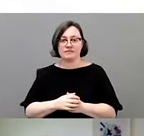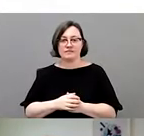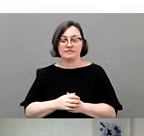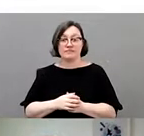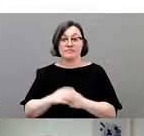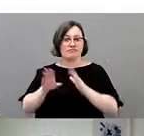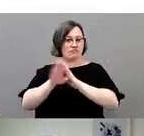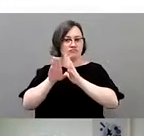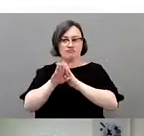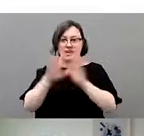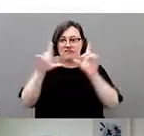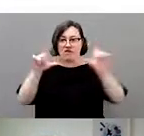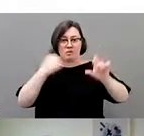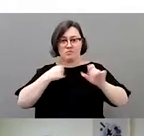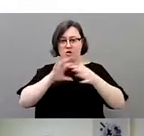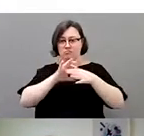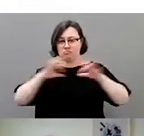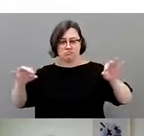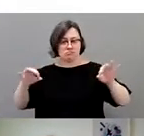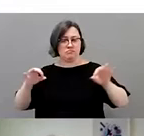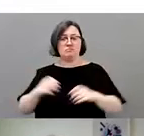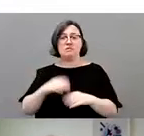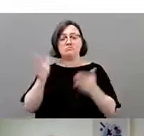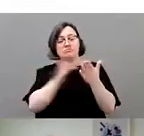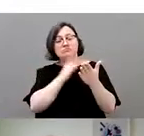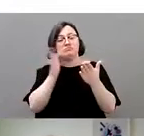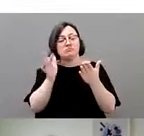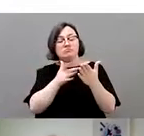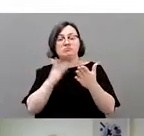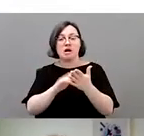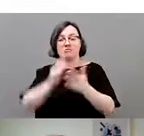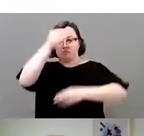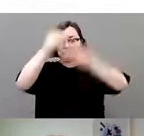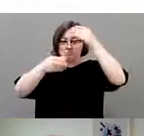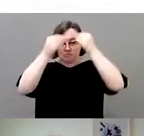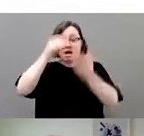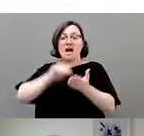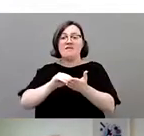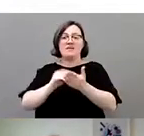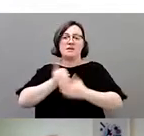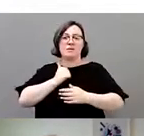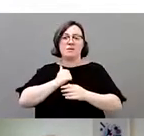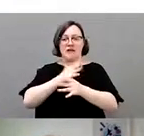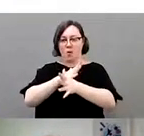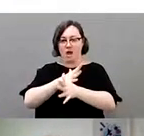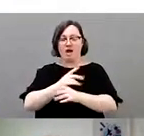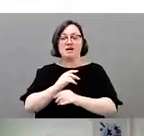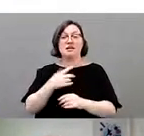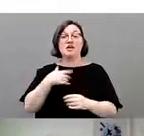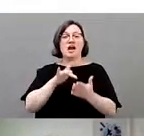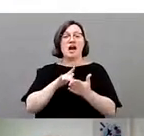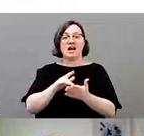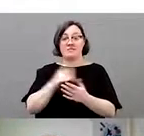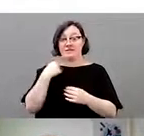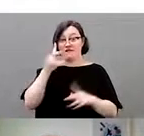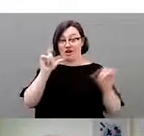Aquí seguimos igual, es lo mismo, pues íbamos repasando un poco, porque también a veces lo usaba para jugar un poco. Esto es en una sesión porque le